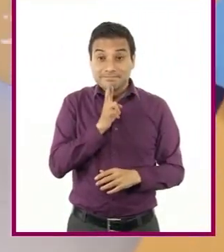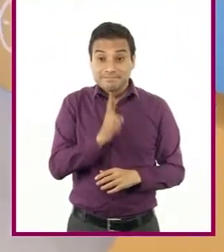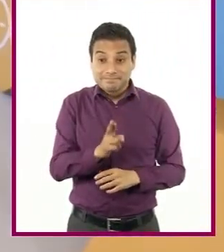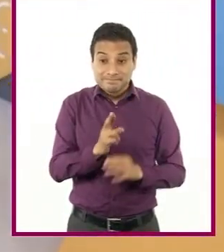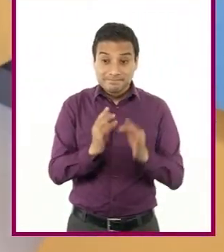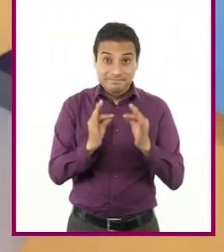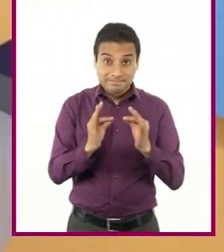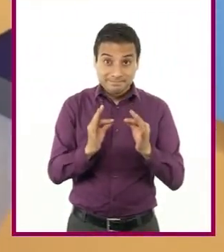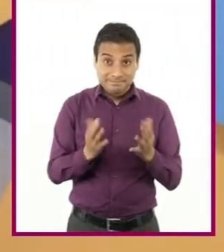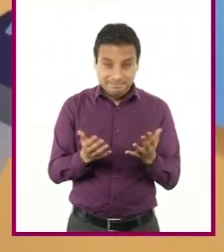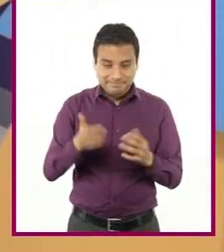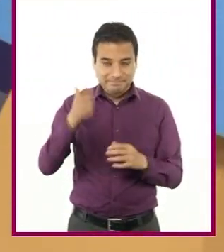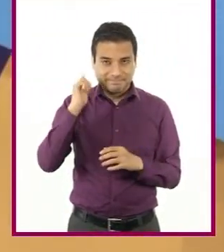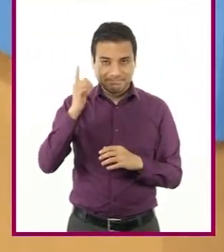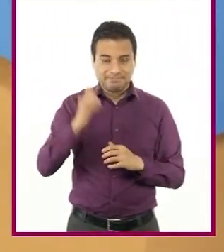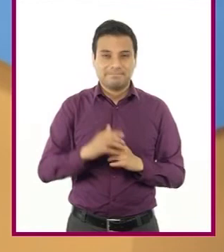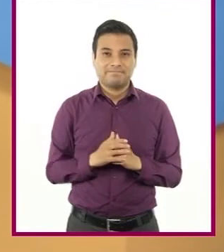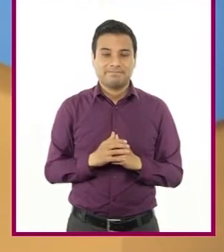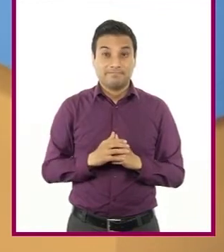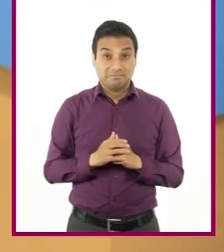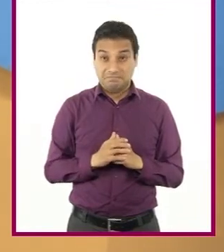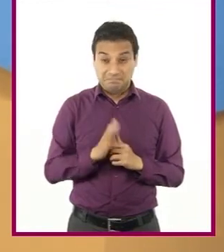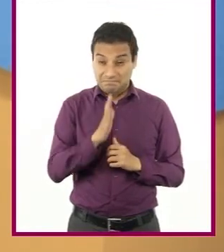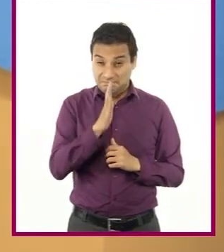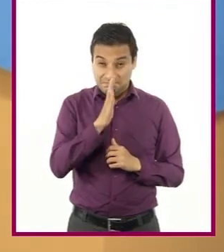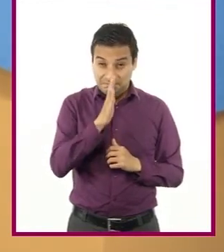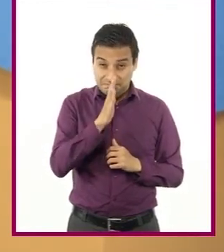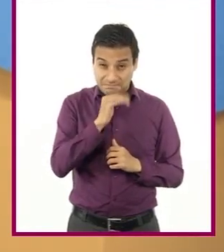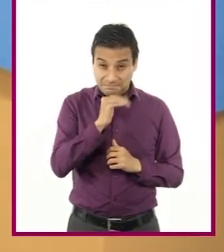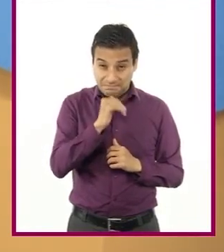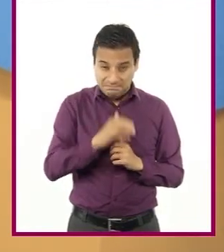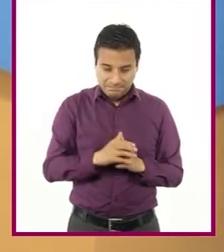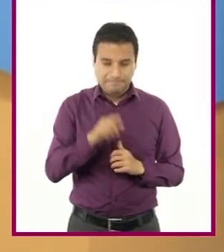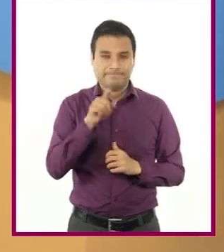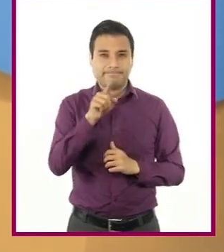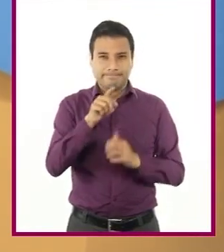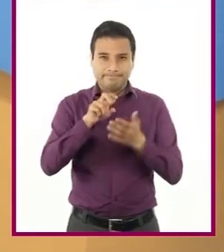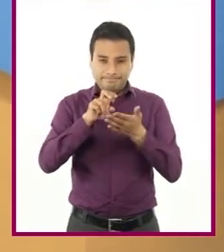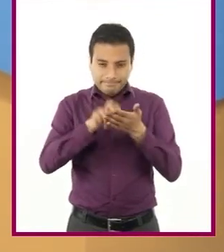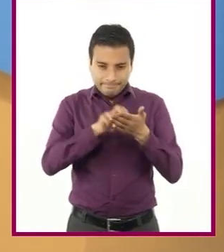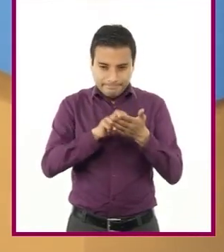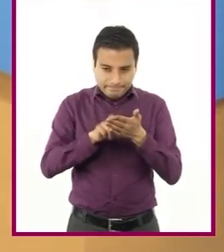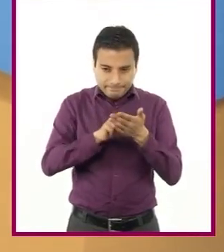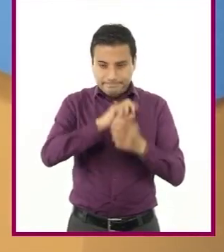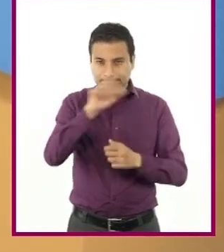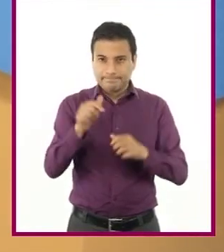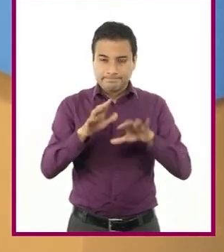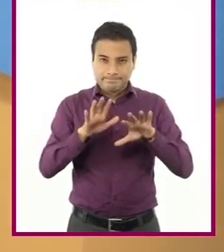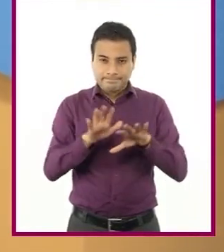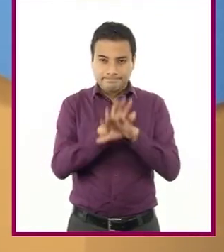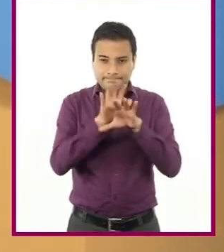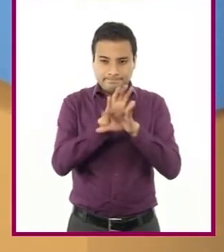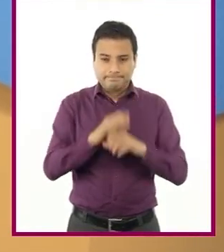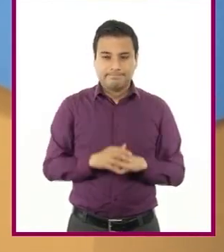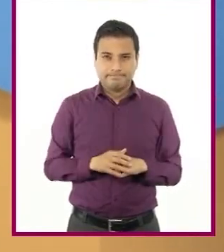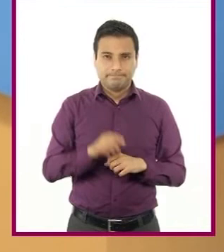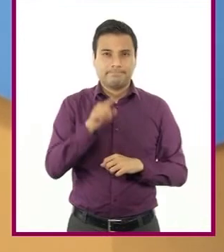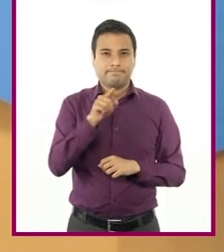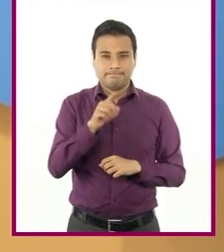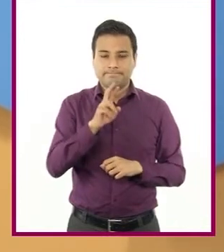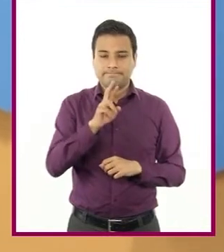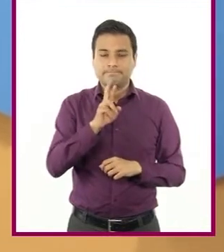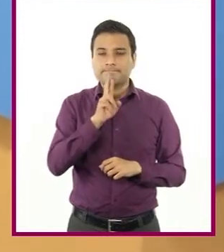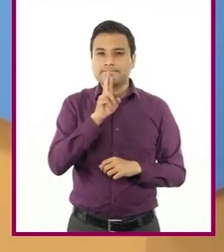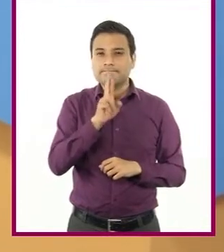que hemos planteado. En caso contrario, rectifiquen sus resultados y decidan lo que deben hacer para resolver de mejor